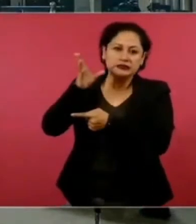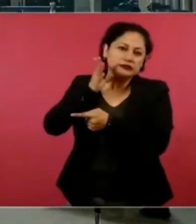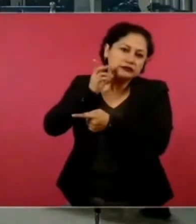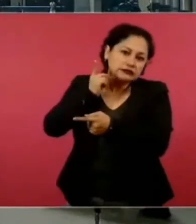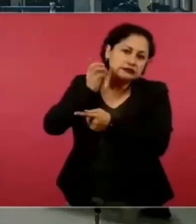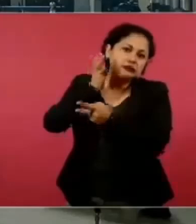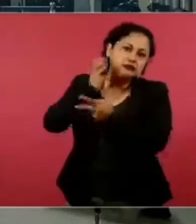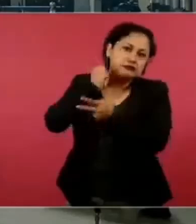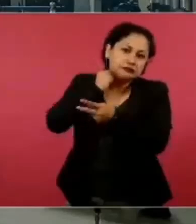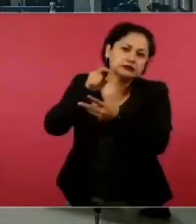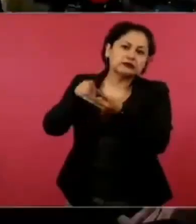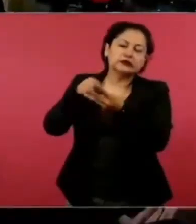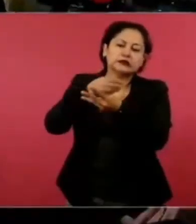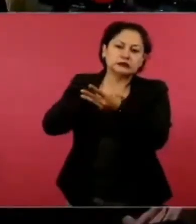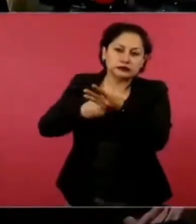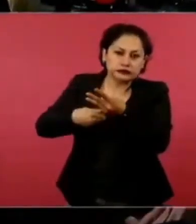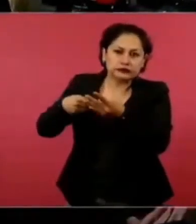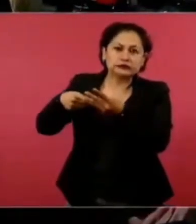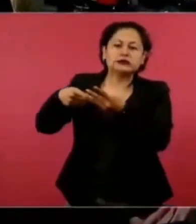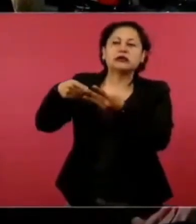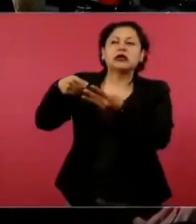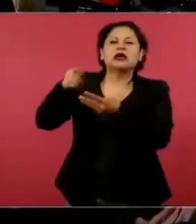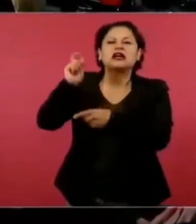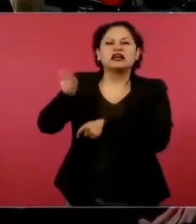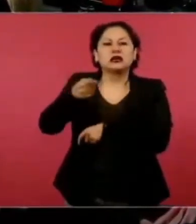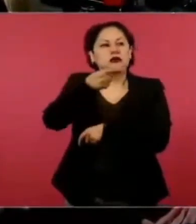eran los grandes